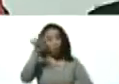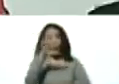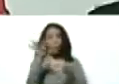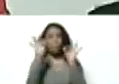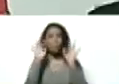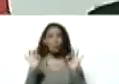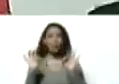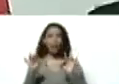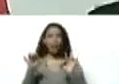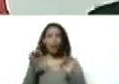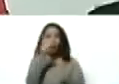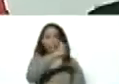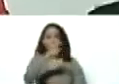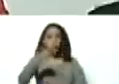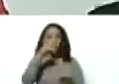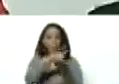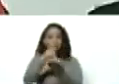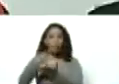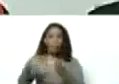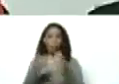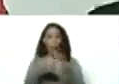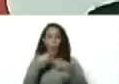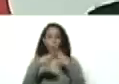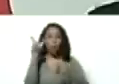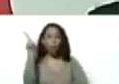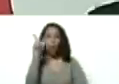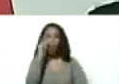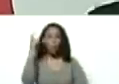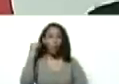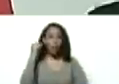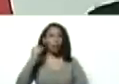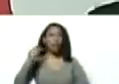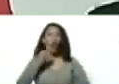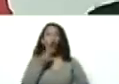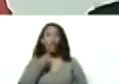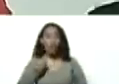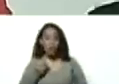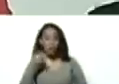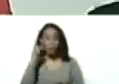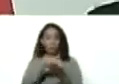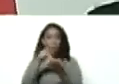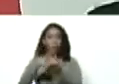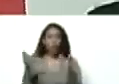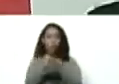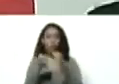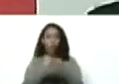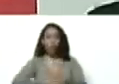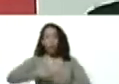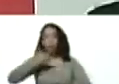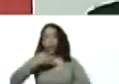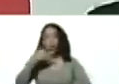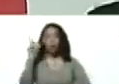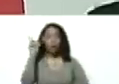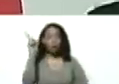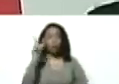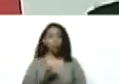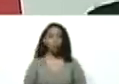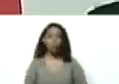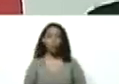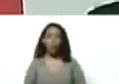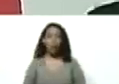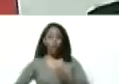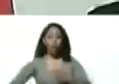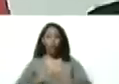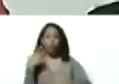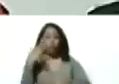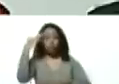a la militancia. Hombres, mujeres, jóvenes, militantes de nuestro glorioso Partido Socialista Unido de Venezuela, el partido fundado por